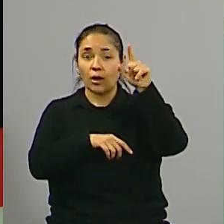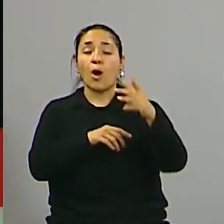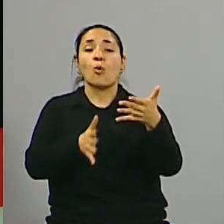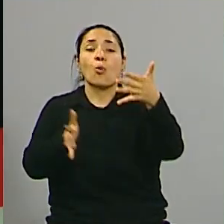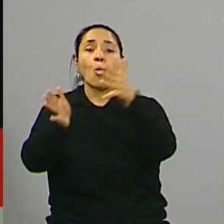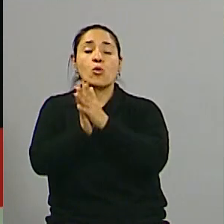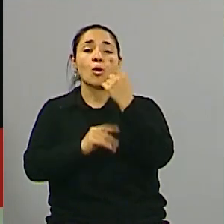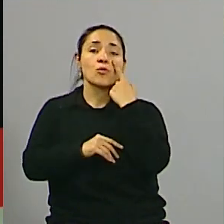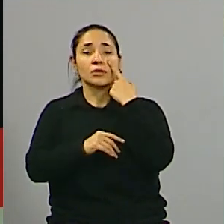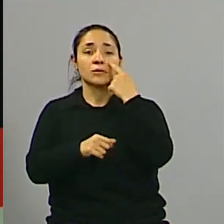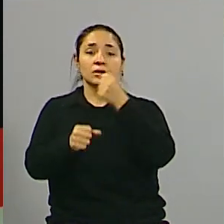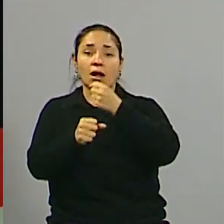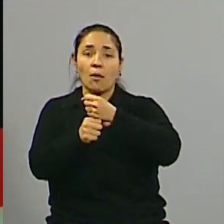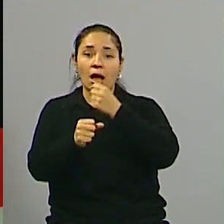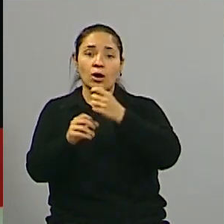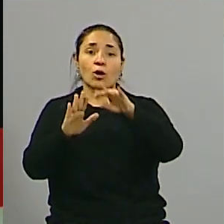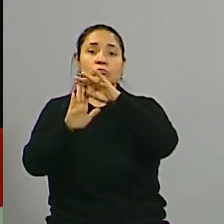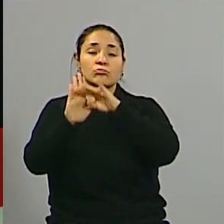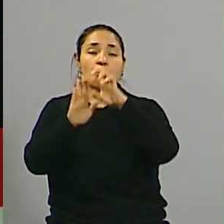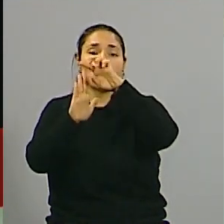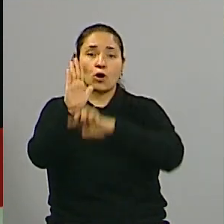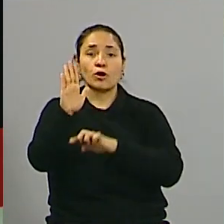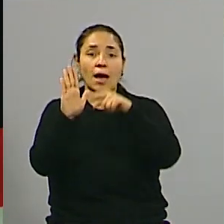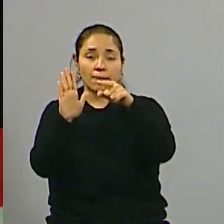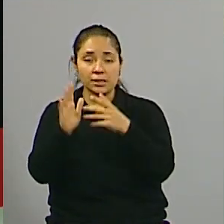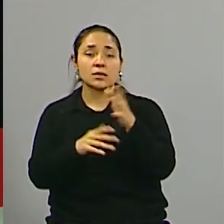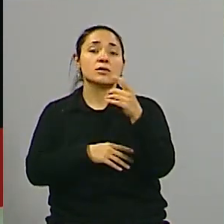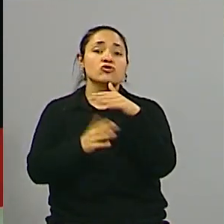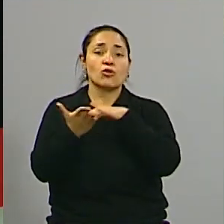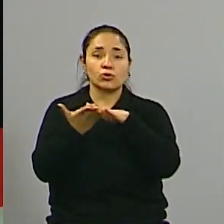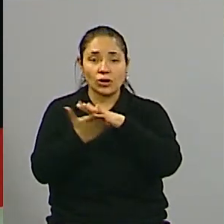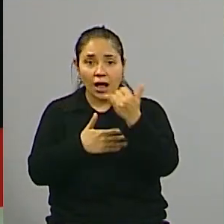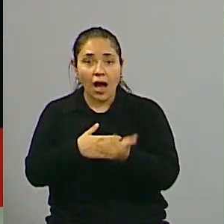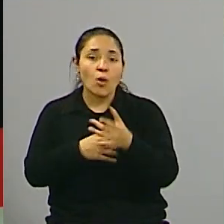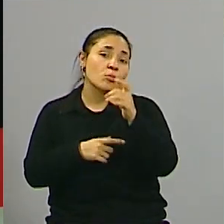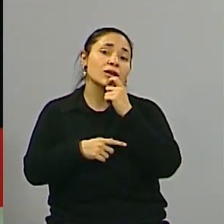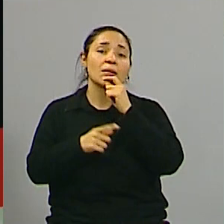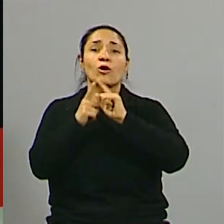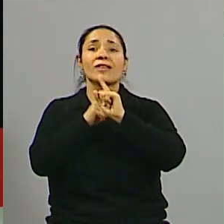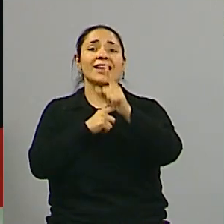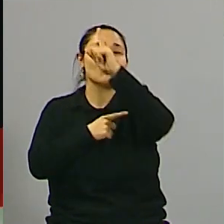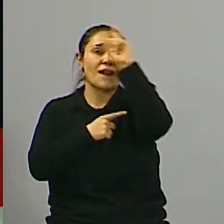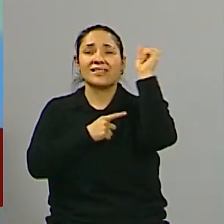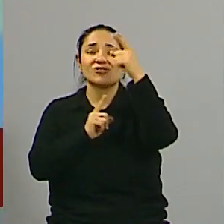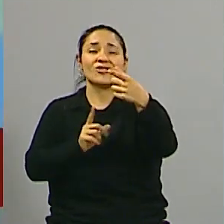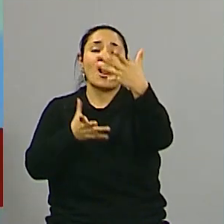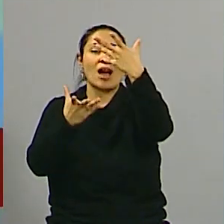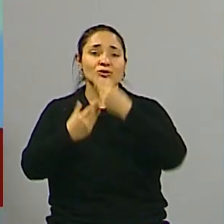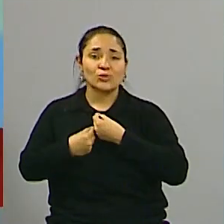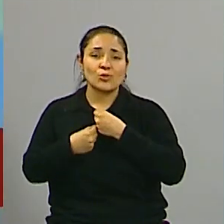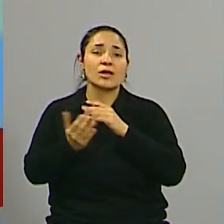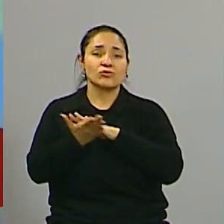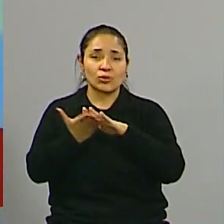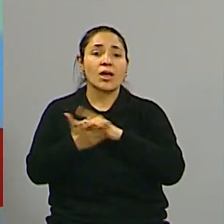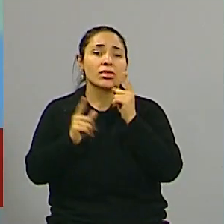municipios, si ha llegado algún tipo de solución por ese lado o si de pronto también ha llegado por la Nación, porque la Nación también se